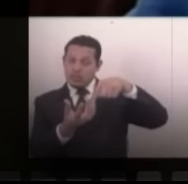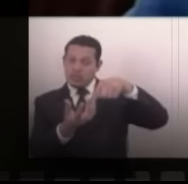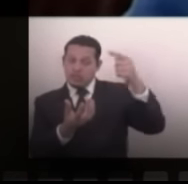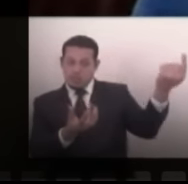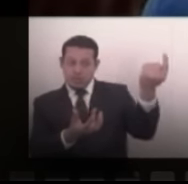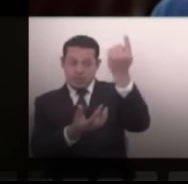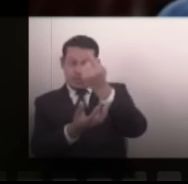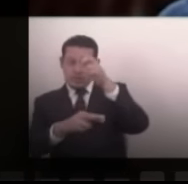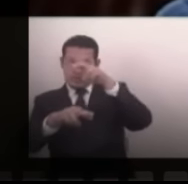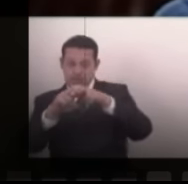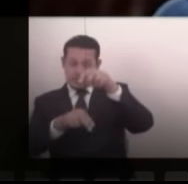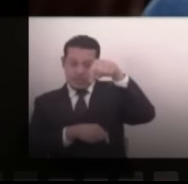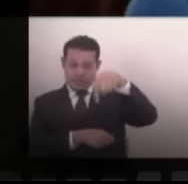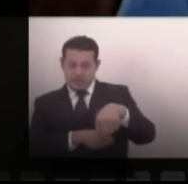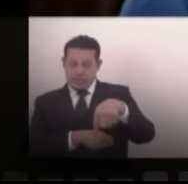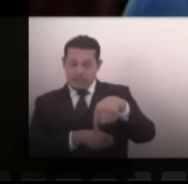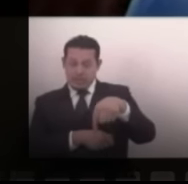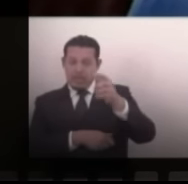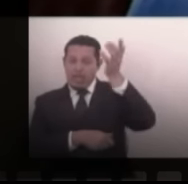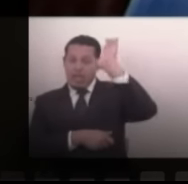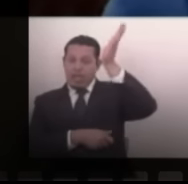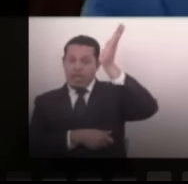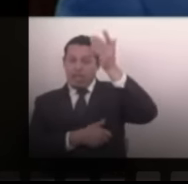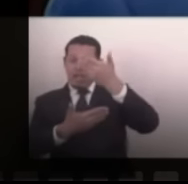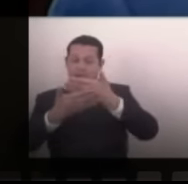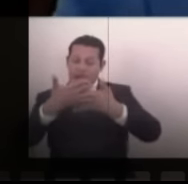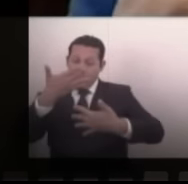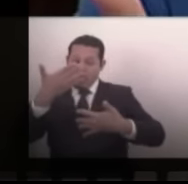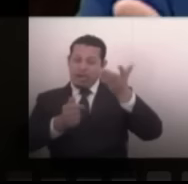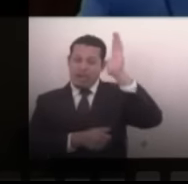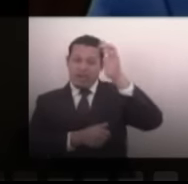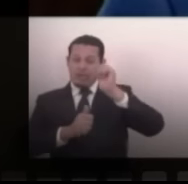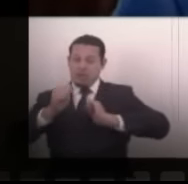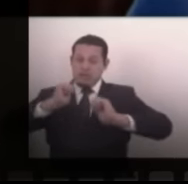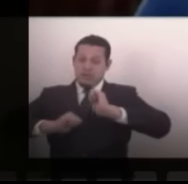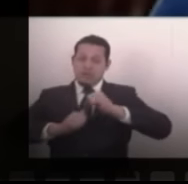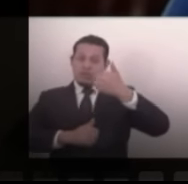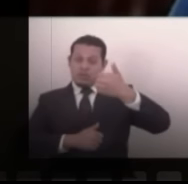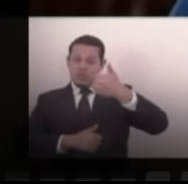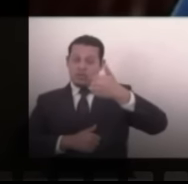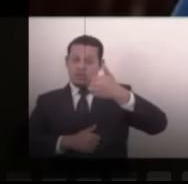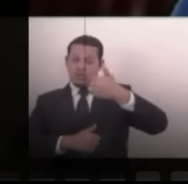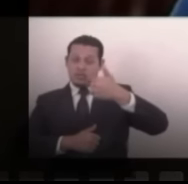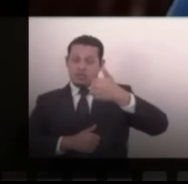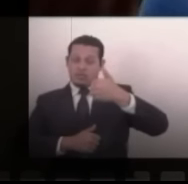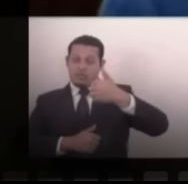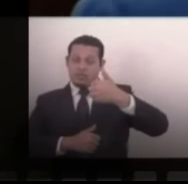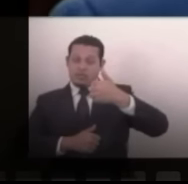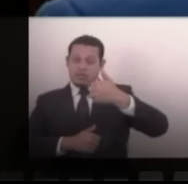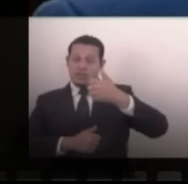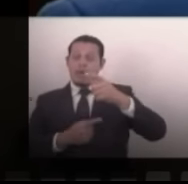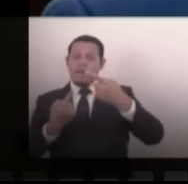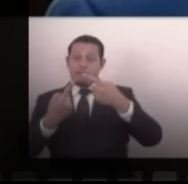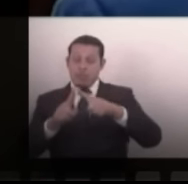sentarse aquí y con su discurso pretender ser los buenos de la película porque